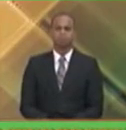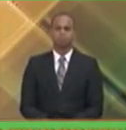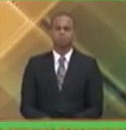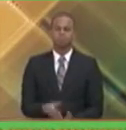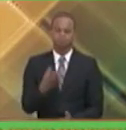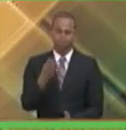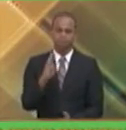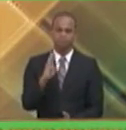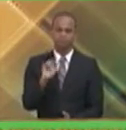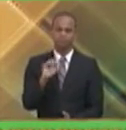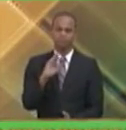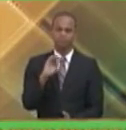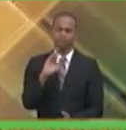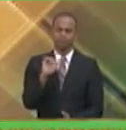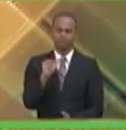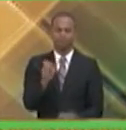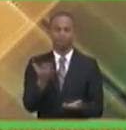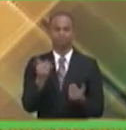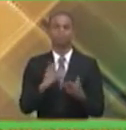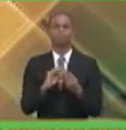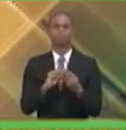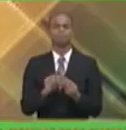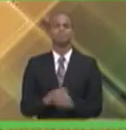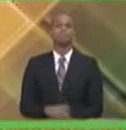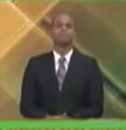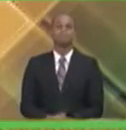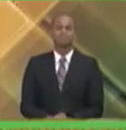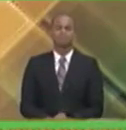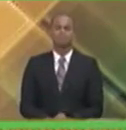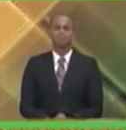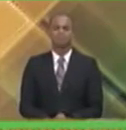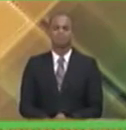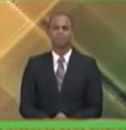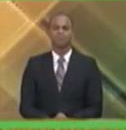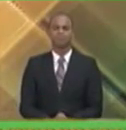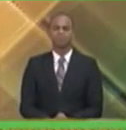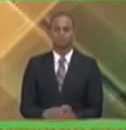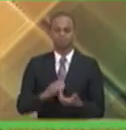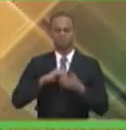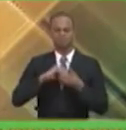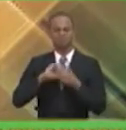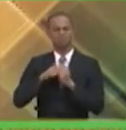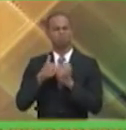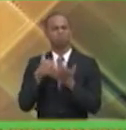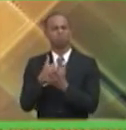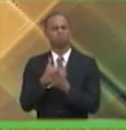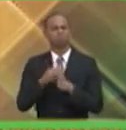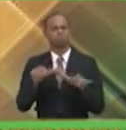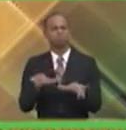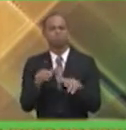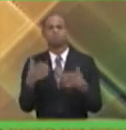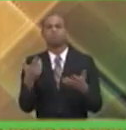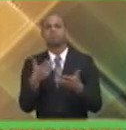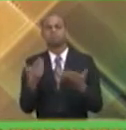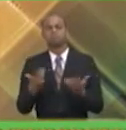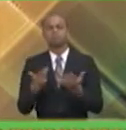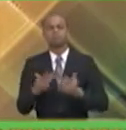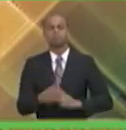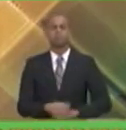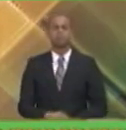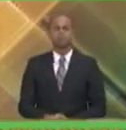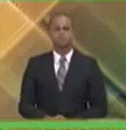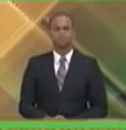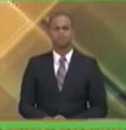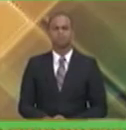Profesora Bárbara Suárez, háblenos un poco de esta articulación del CONADIS con estas otras instituciones de la sociedad